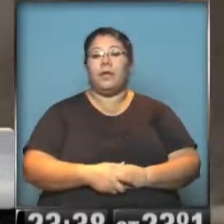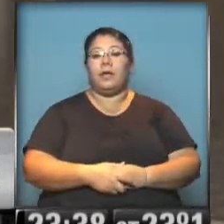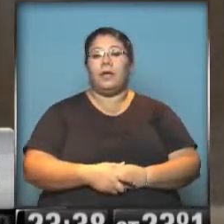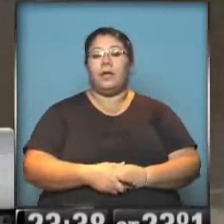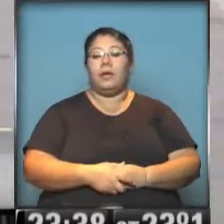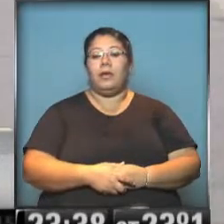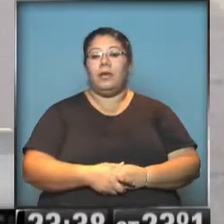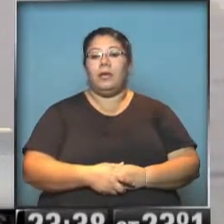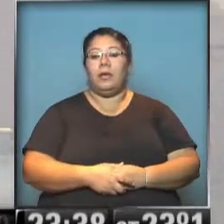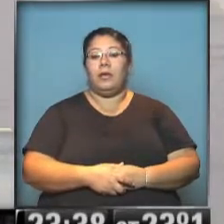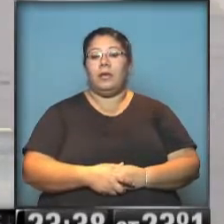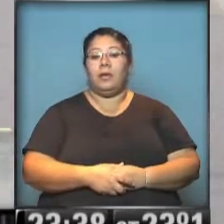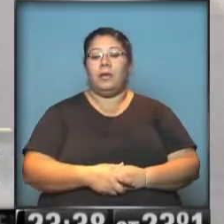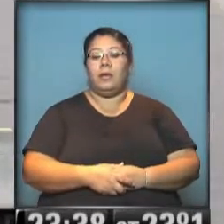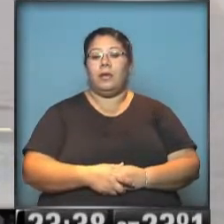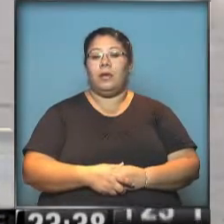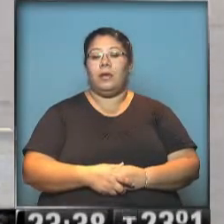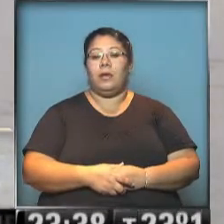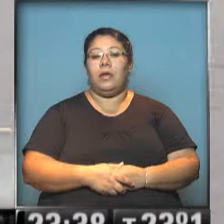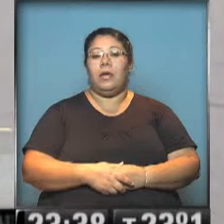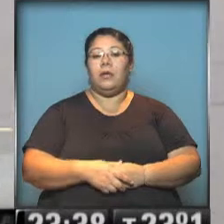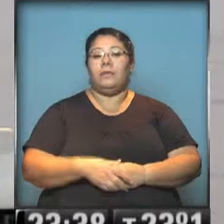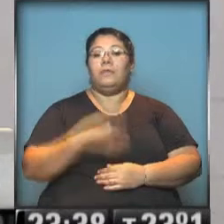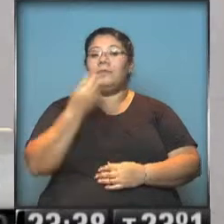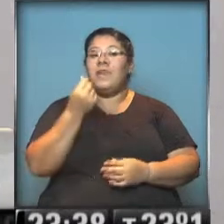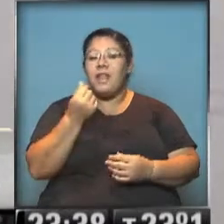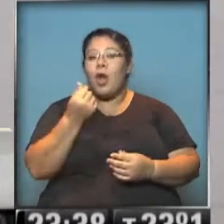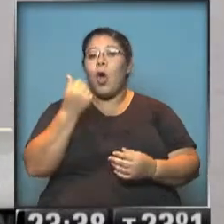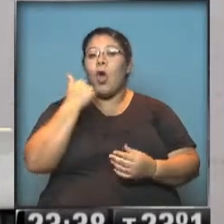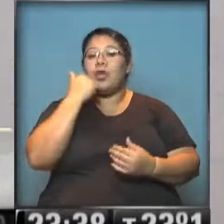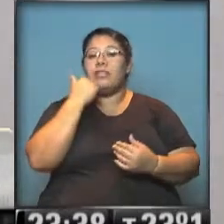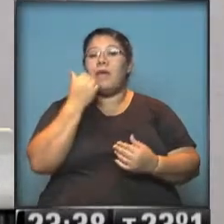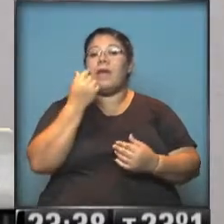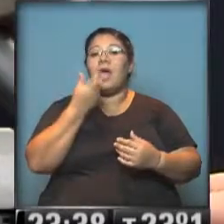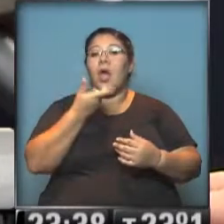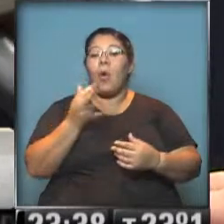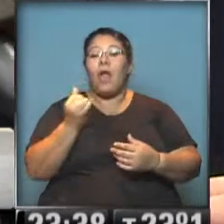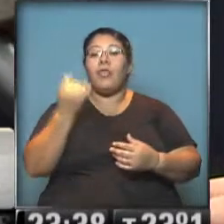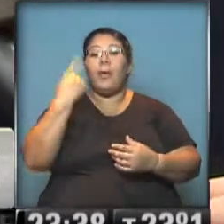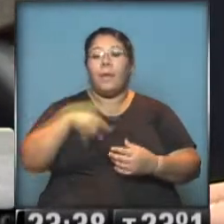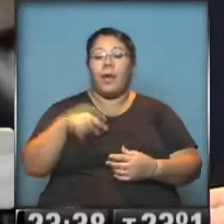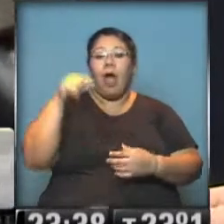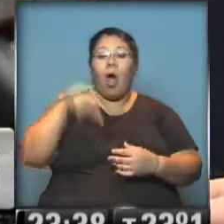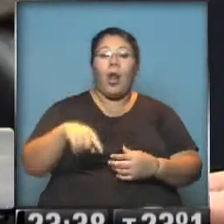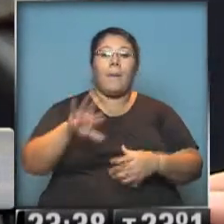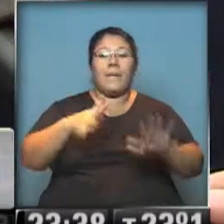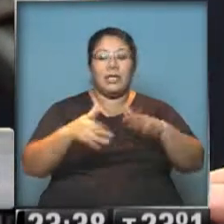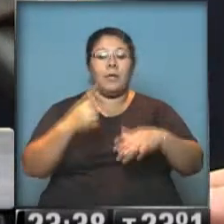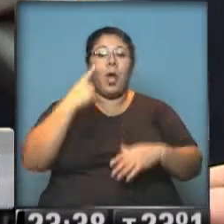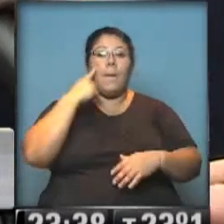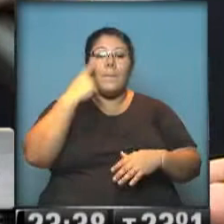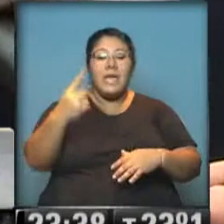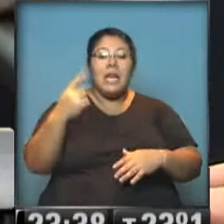una estimación de la nación final, pero se estima que hoy ya estamos alrededor de 1.000 millones en el costo, pero puede ser